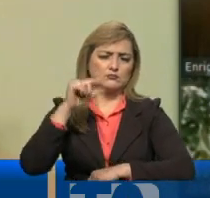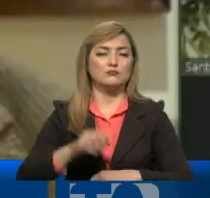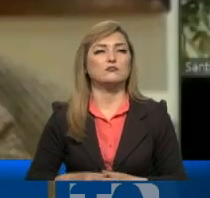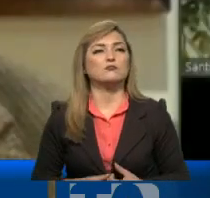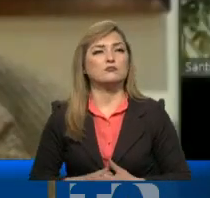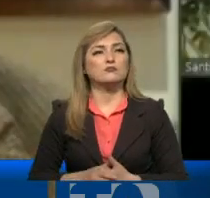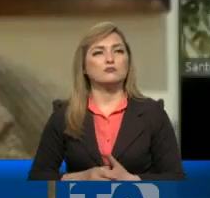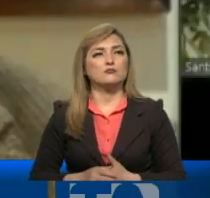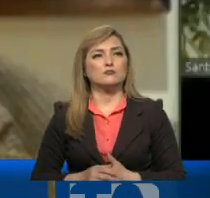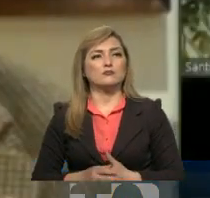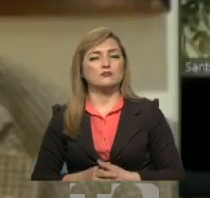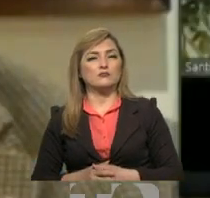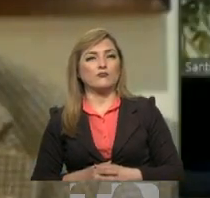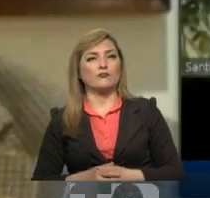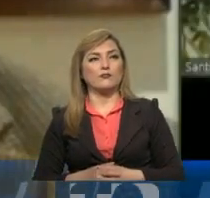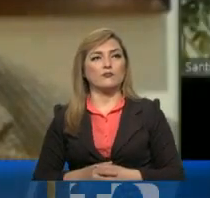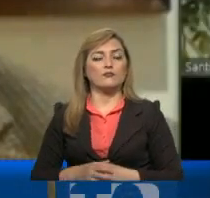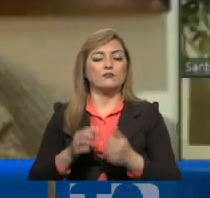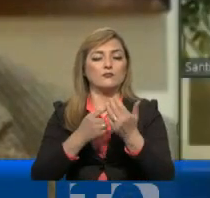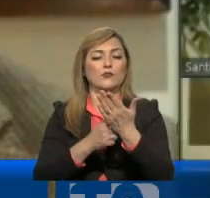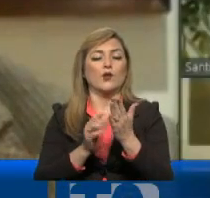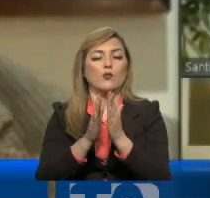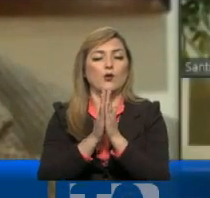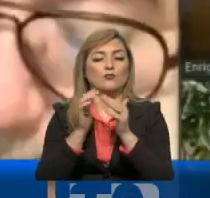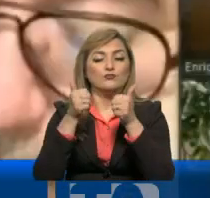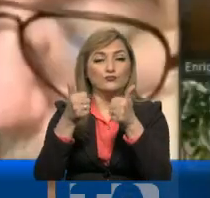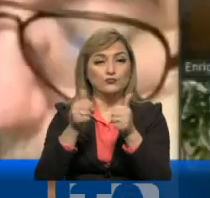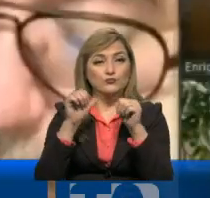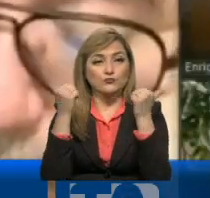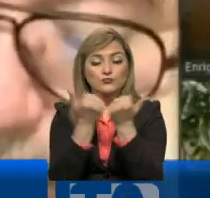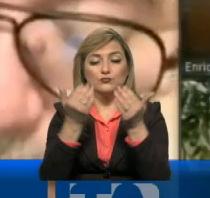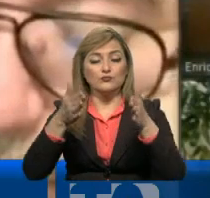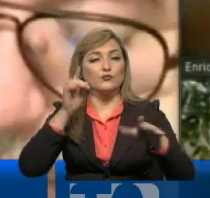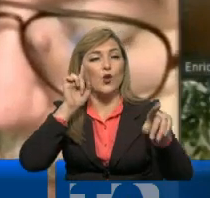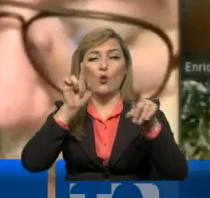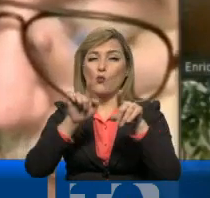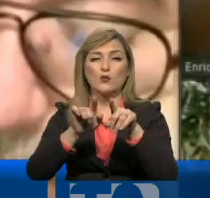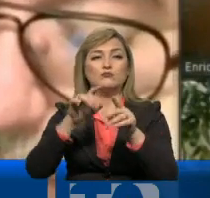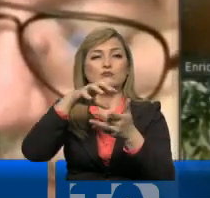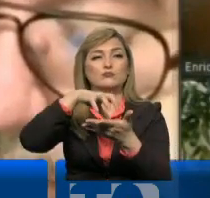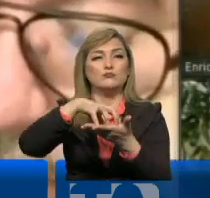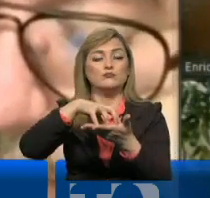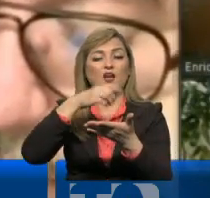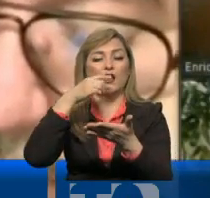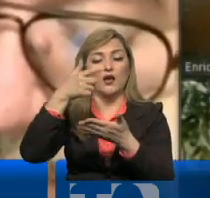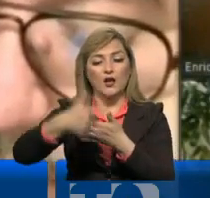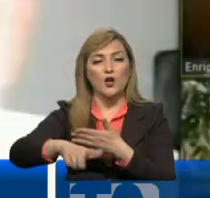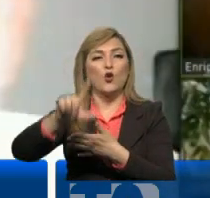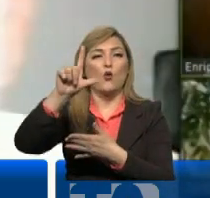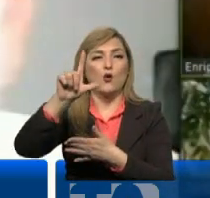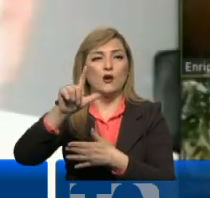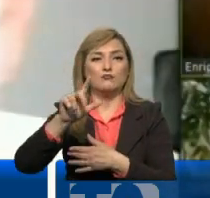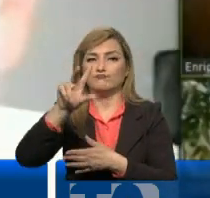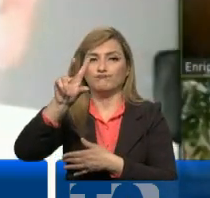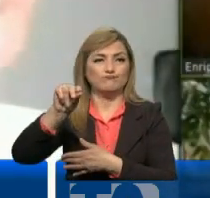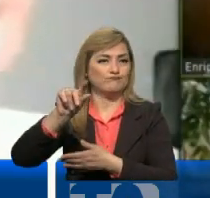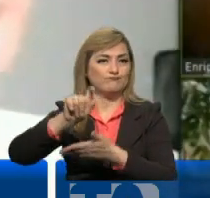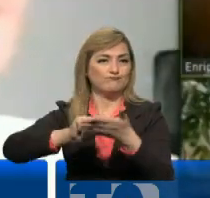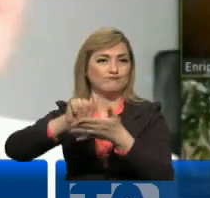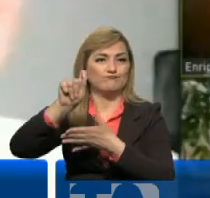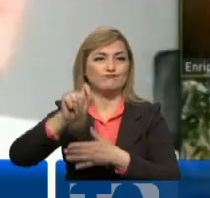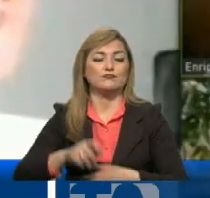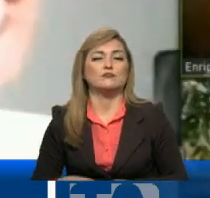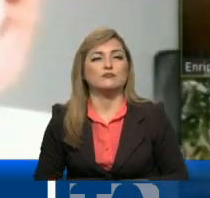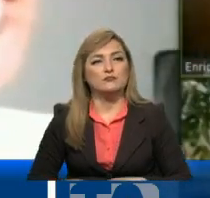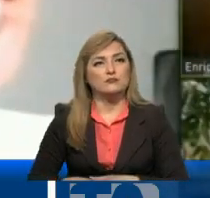el que trataron un pedido de impugnación de una candidata asambleísta de la provincia de Loja que no dio paso. Esto porque